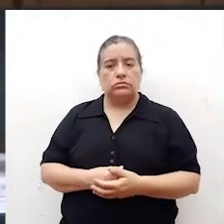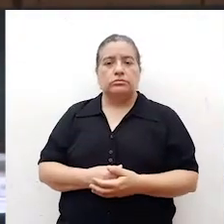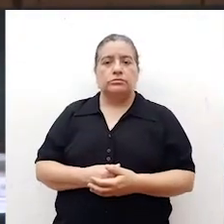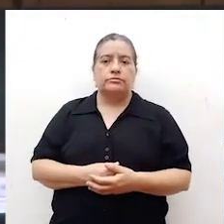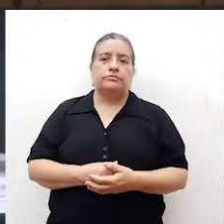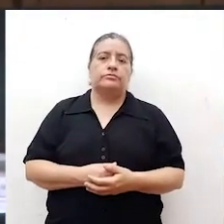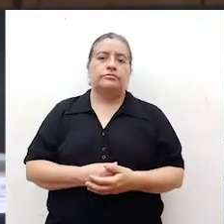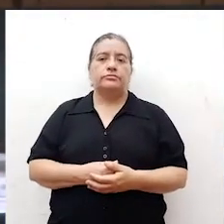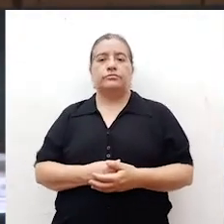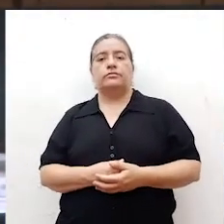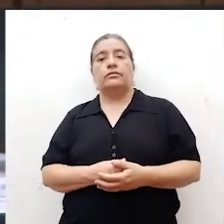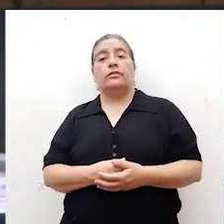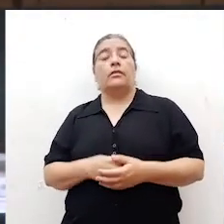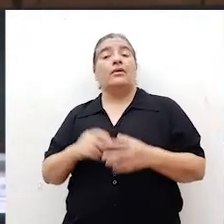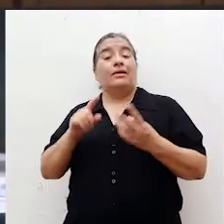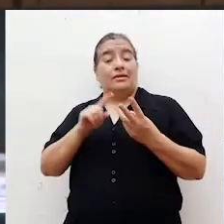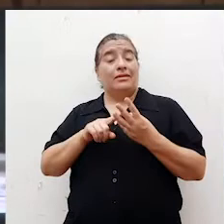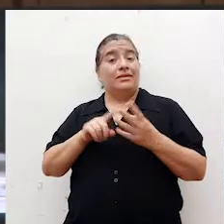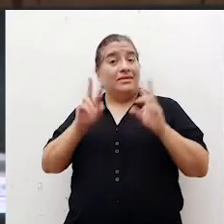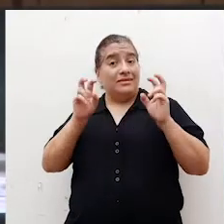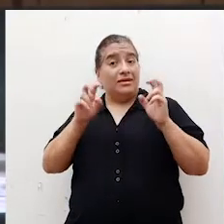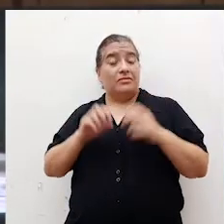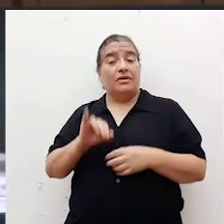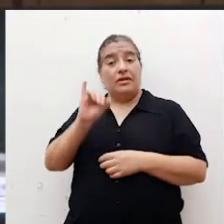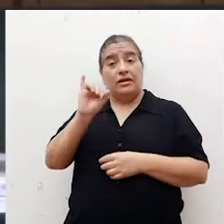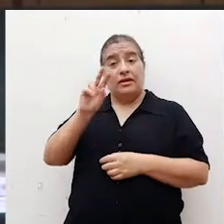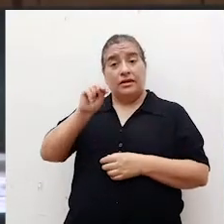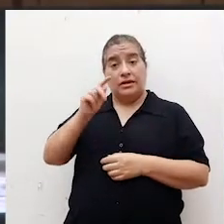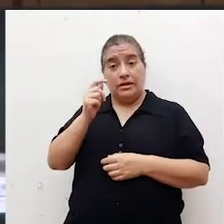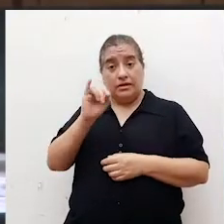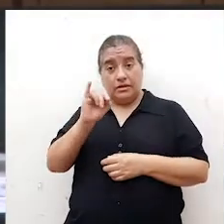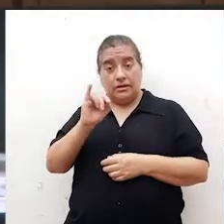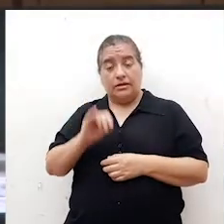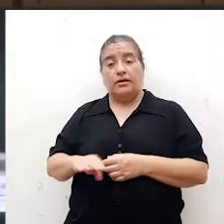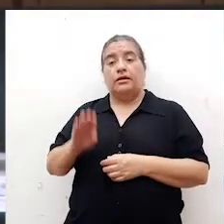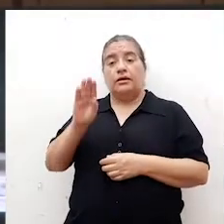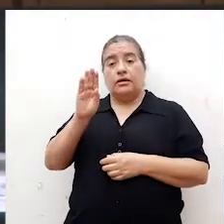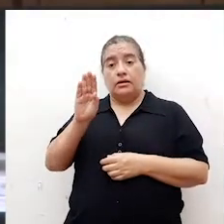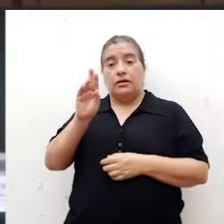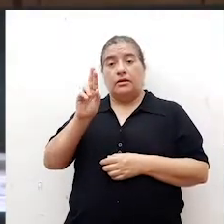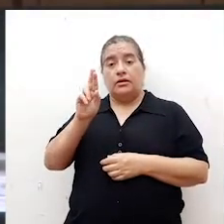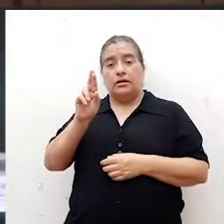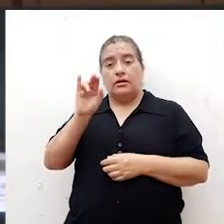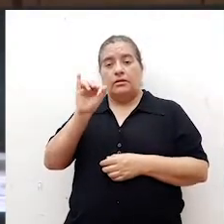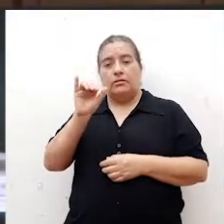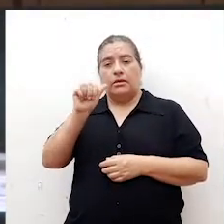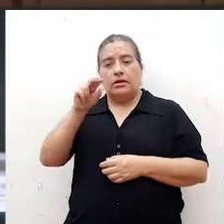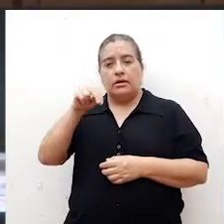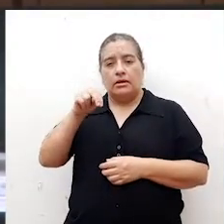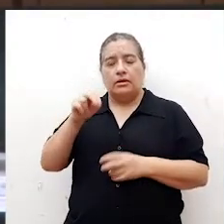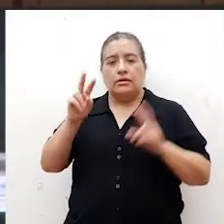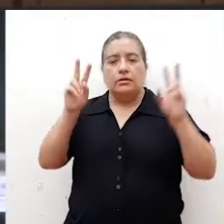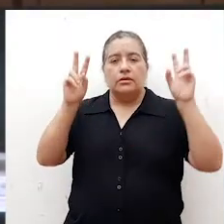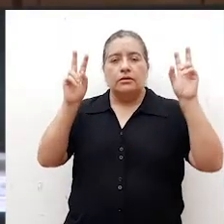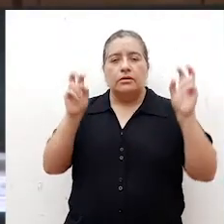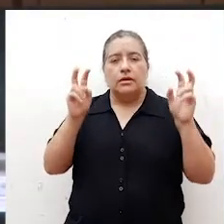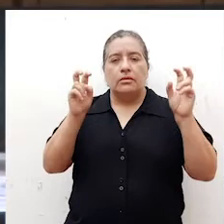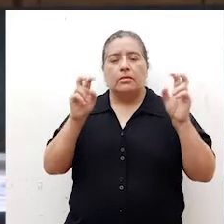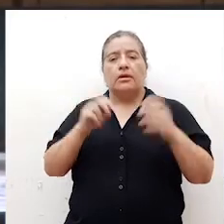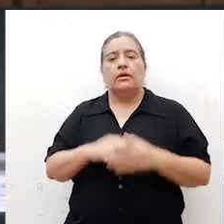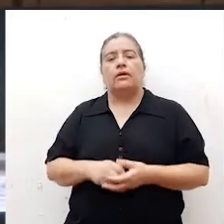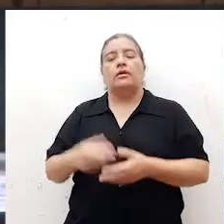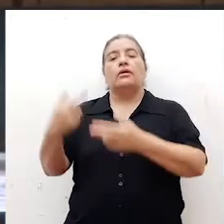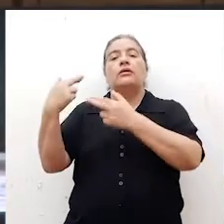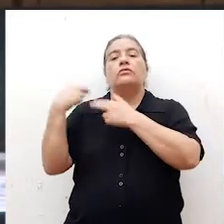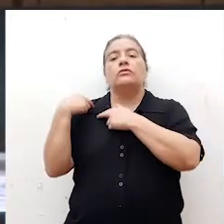diversas posibilidades que ya no son competencia de la Defensoría del Pueblo. La Defensoría del Pueblo simplemente ha establecido cuál